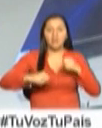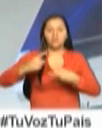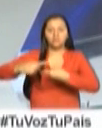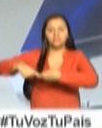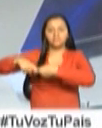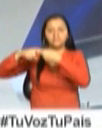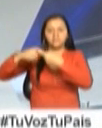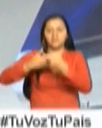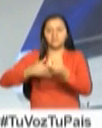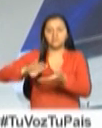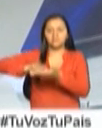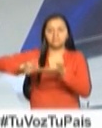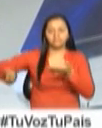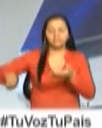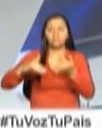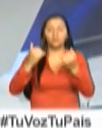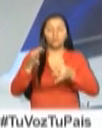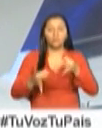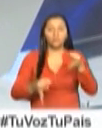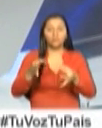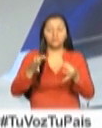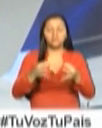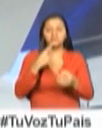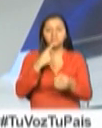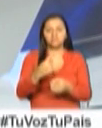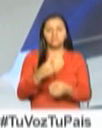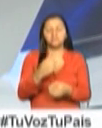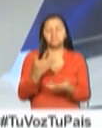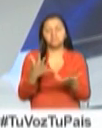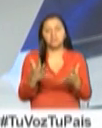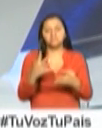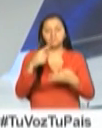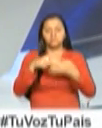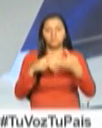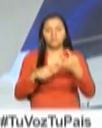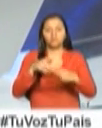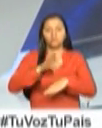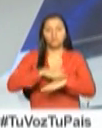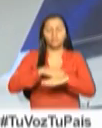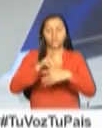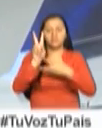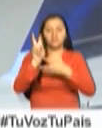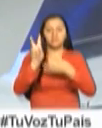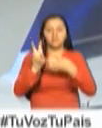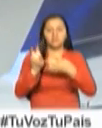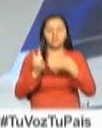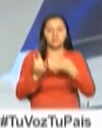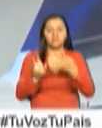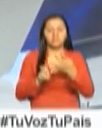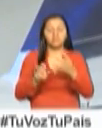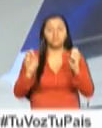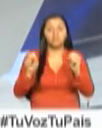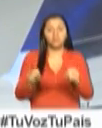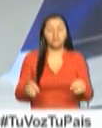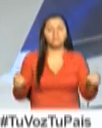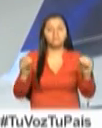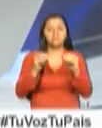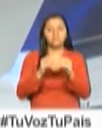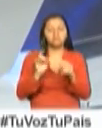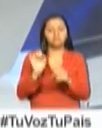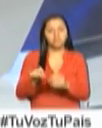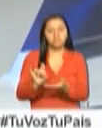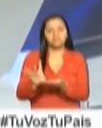juicio político, la mandataria responderá por 4 supuestos delitos de responsabilidad que pueden llevar a su